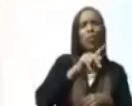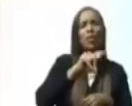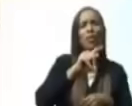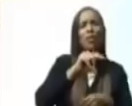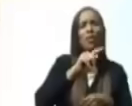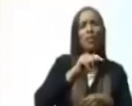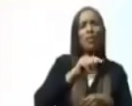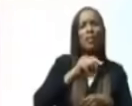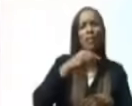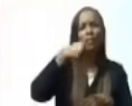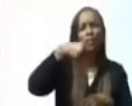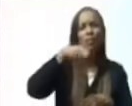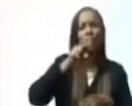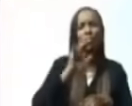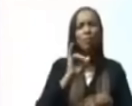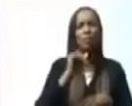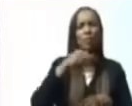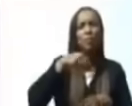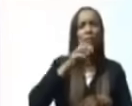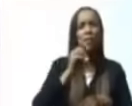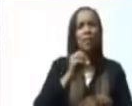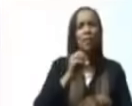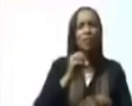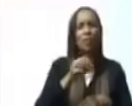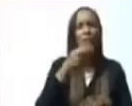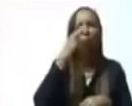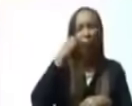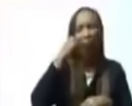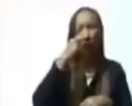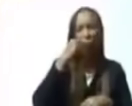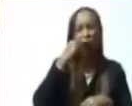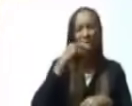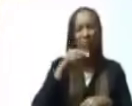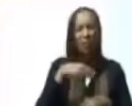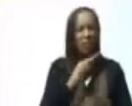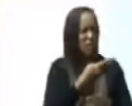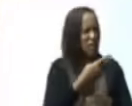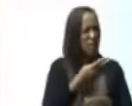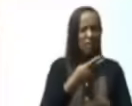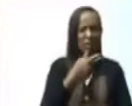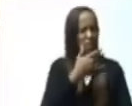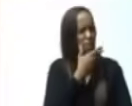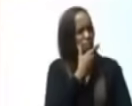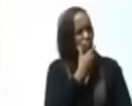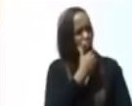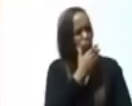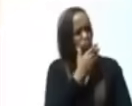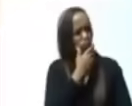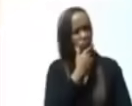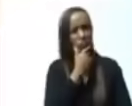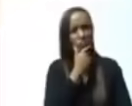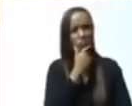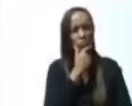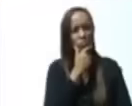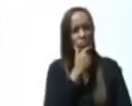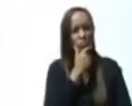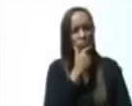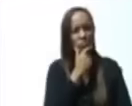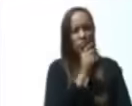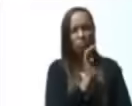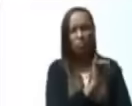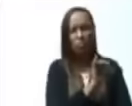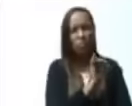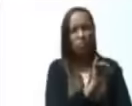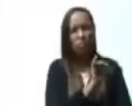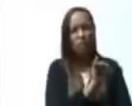Y entonces finalmente dijo una palabra una frase que esa frase sí es la que me preocupa a